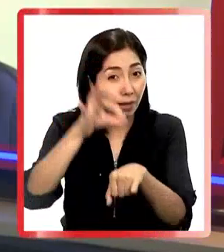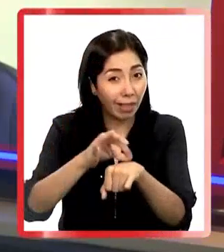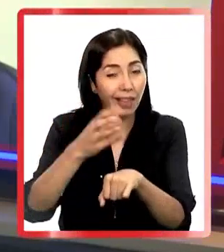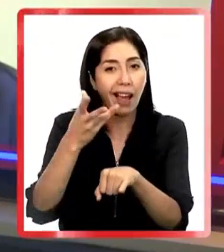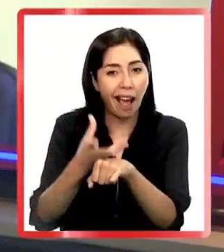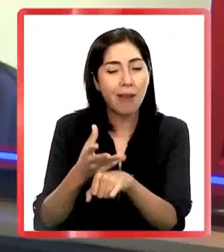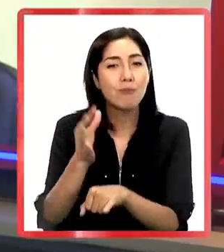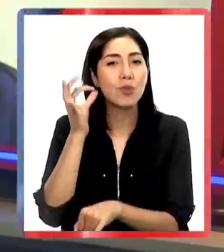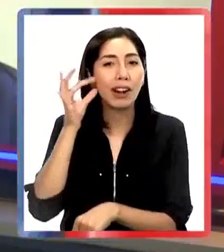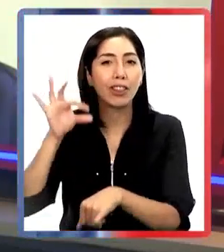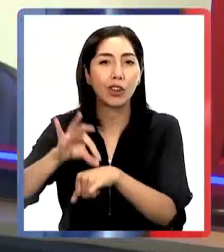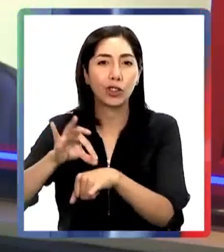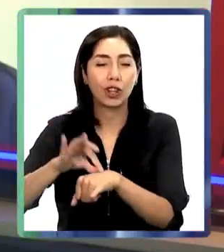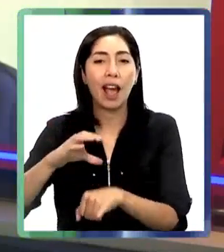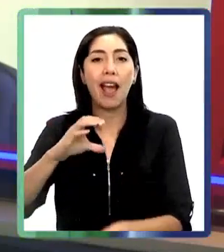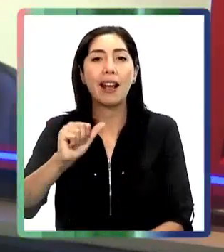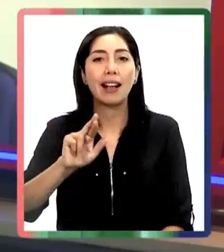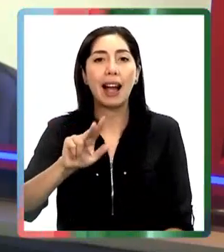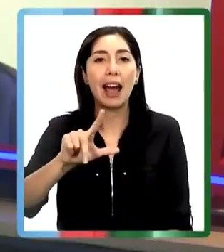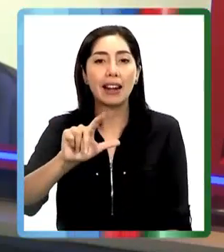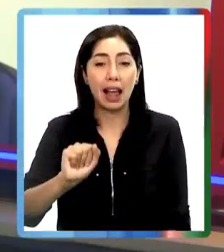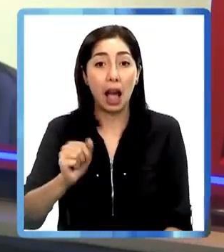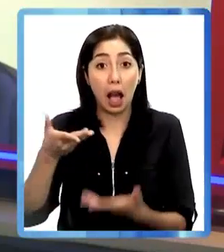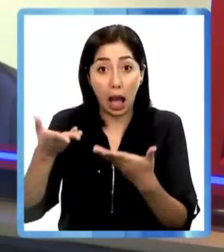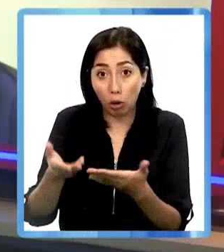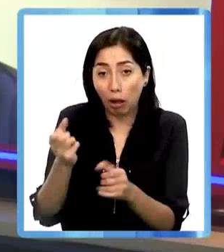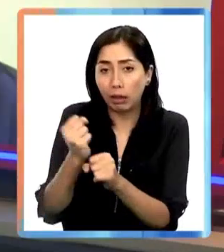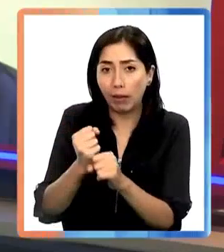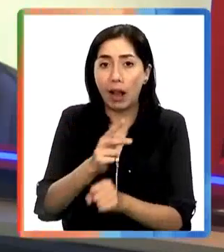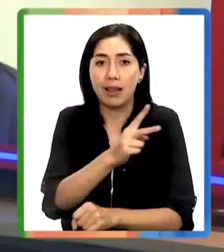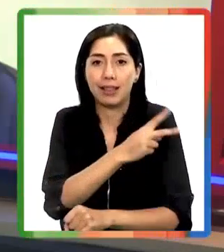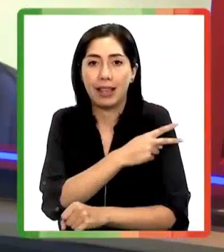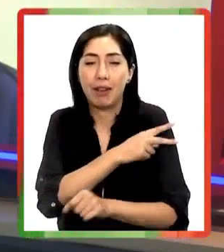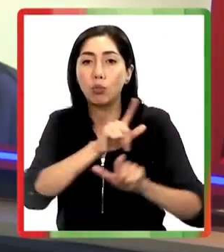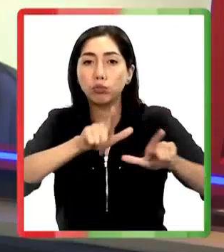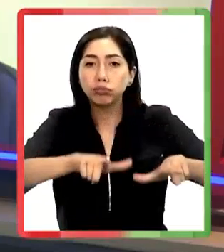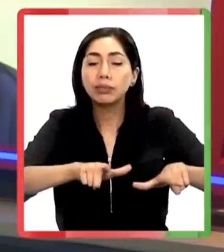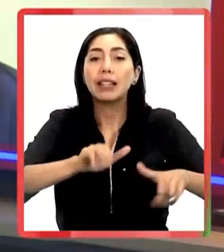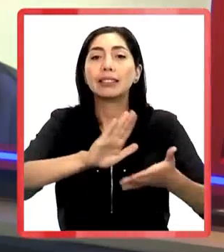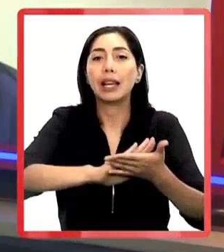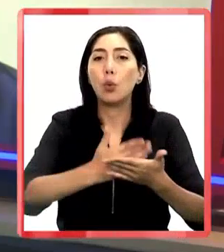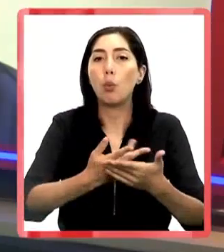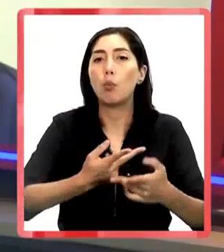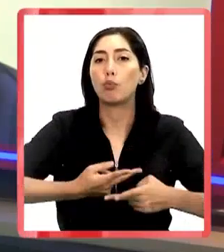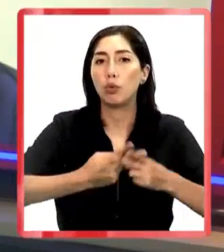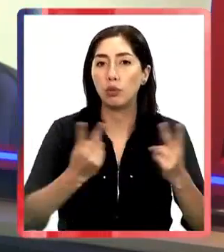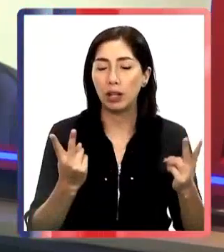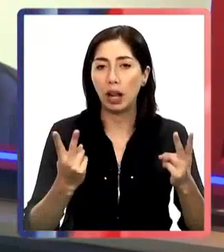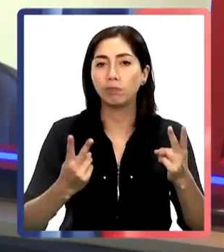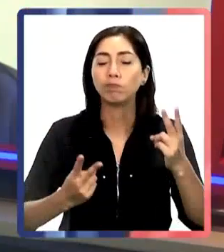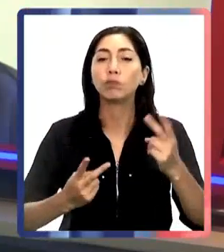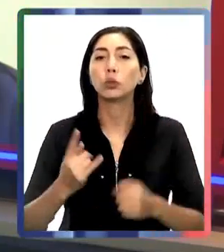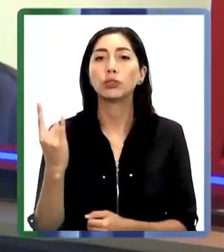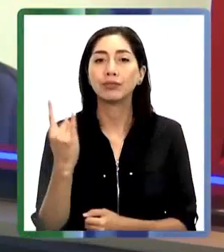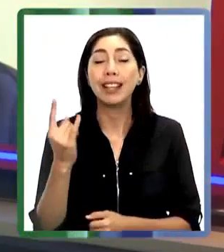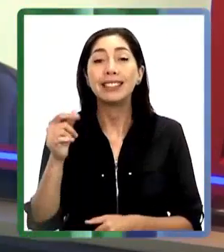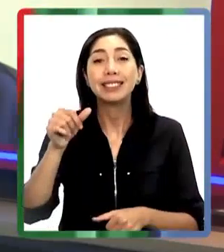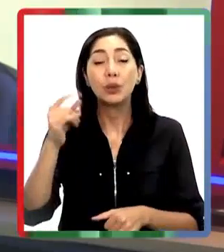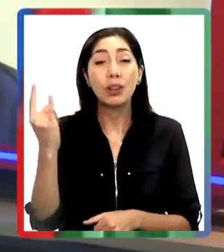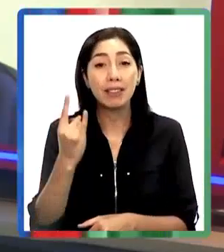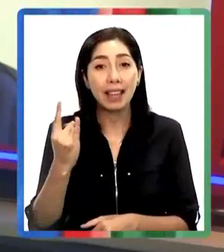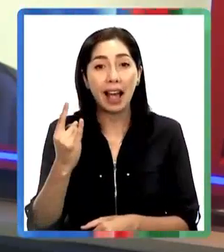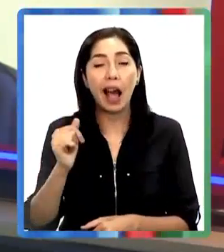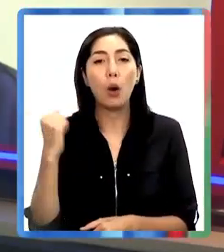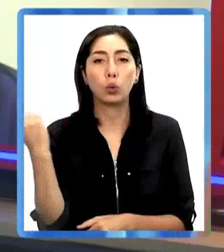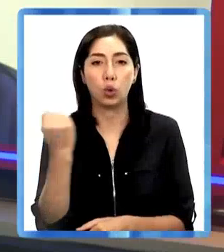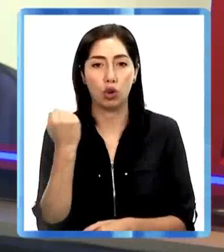pantalla a la doctora Carla Rubilar, quien actualmente se desempeña como jefa de la Unidad de Salud Pública de la Facultad de Ciencias de la Salud de la